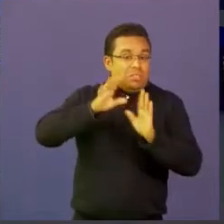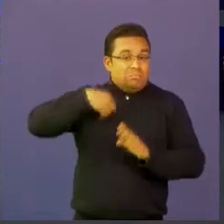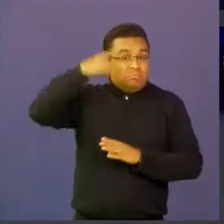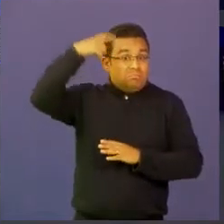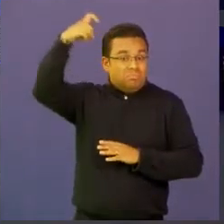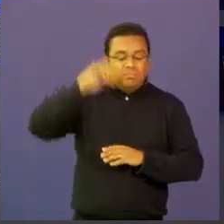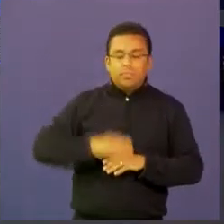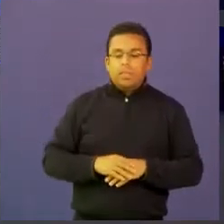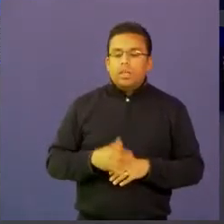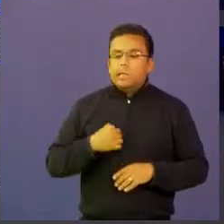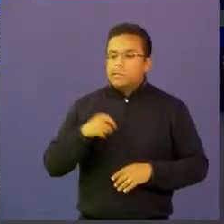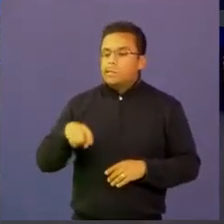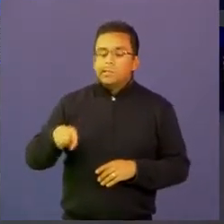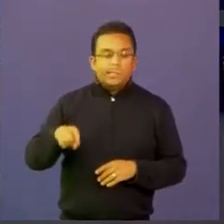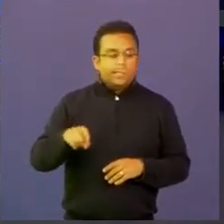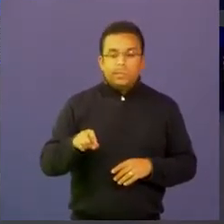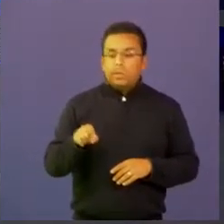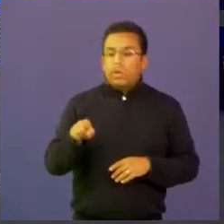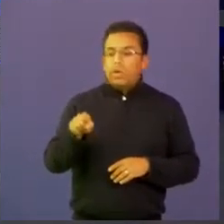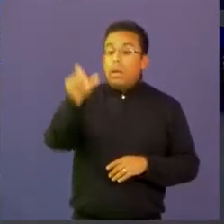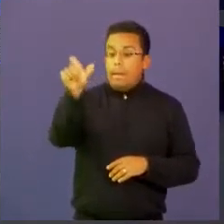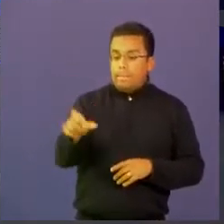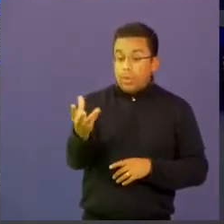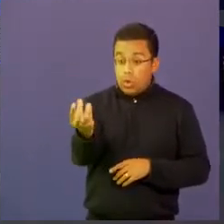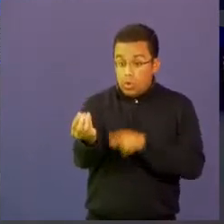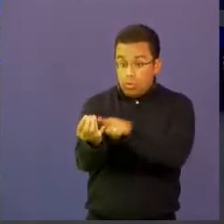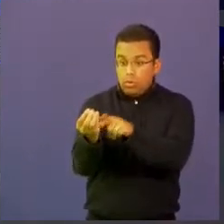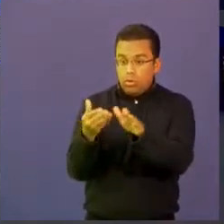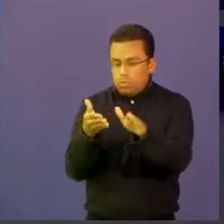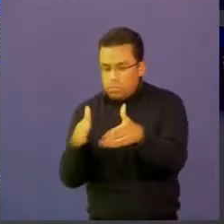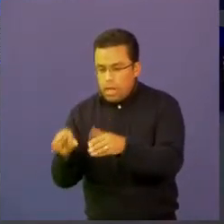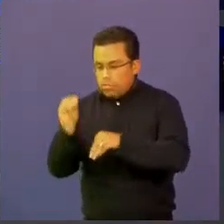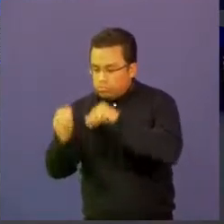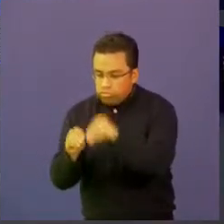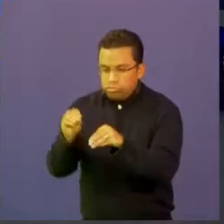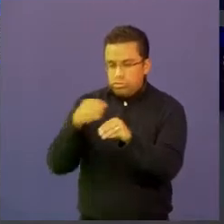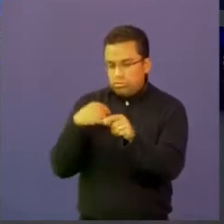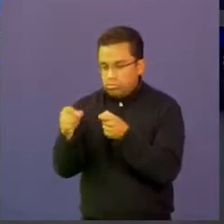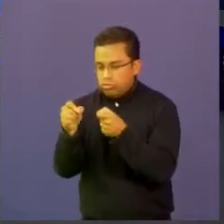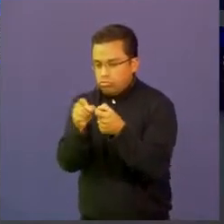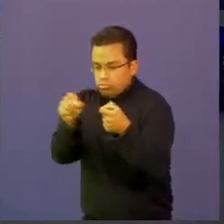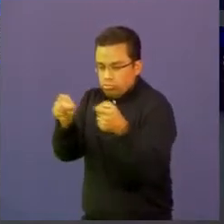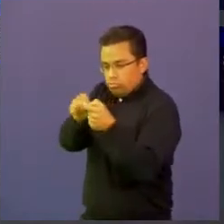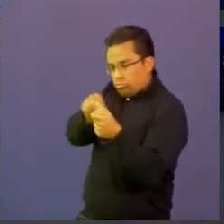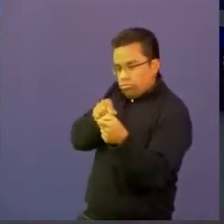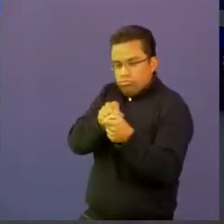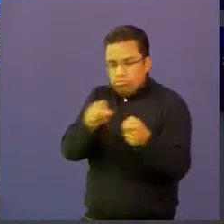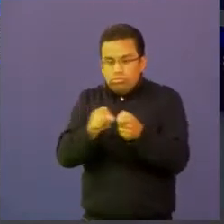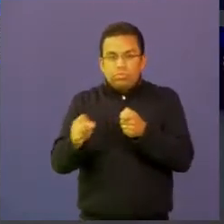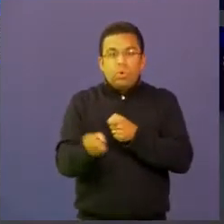personas que planifican necesito personas que hacen todos los cálculos del espacio